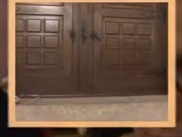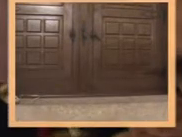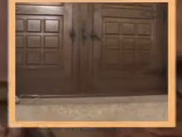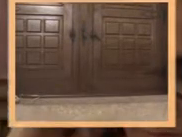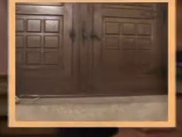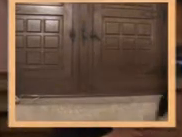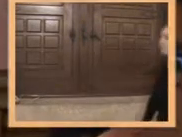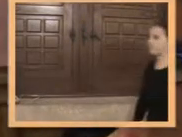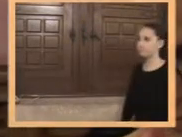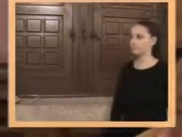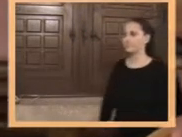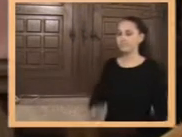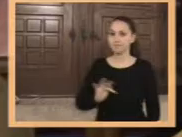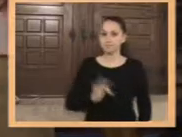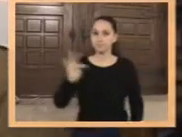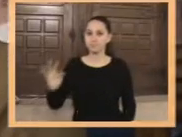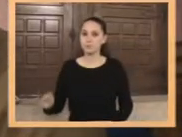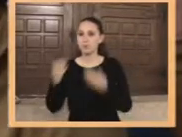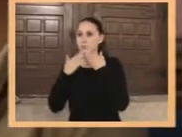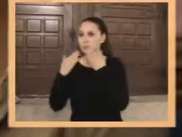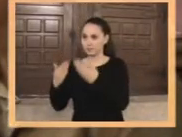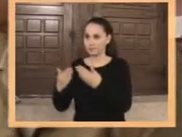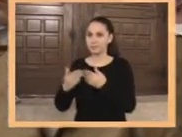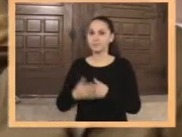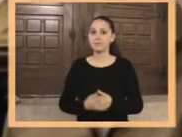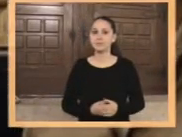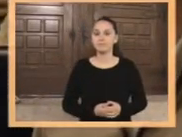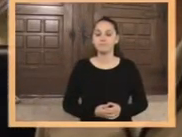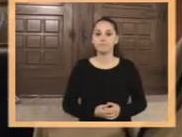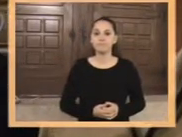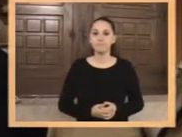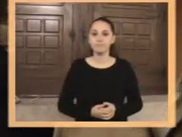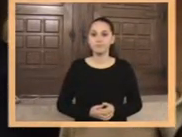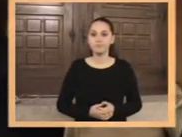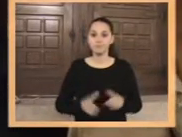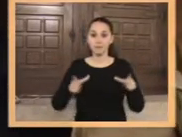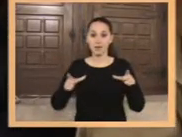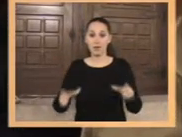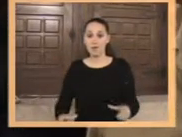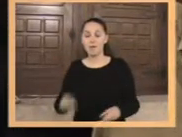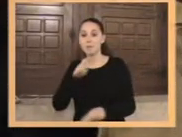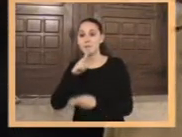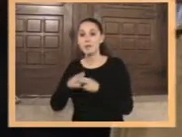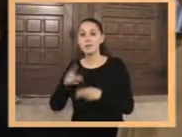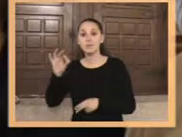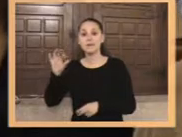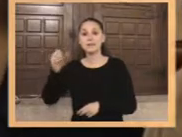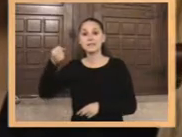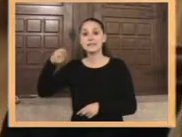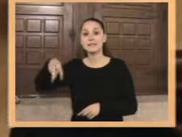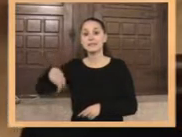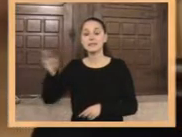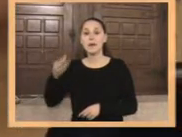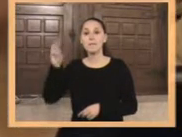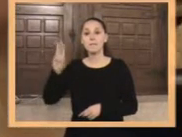la palabra para concluir. Muchas gracias. Sí, en la plaza San Pedro de Alcántara se están llevando una serie de actuaciones que,